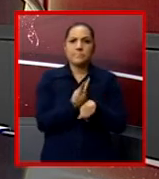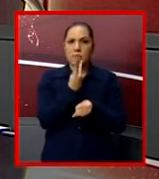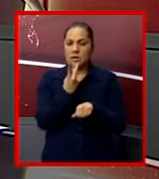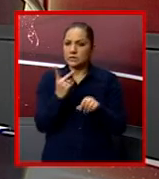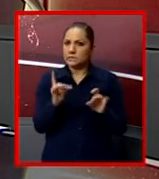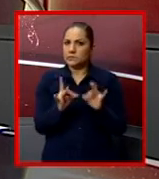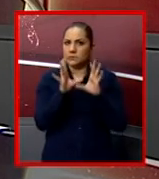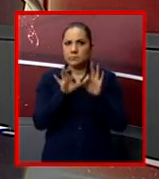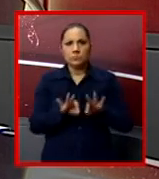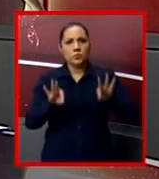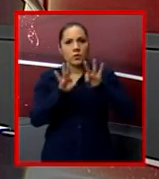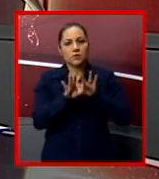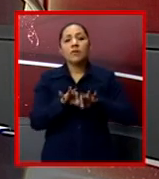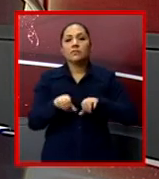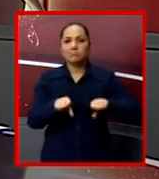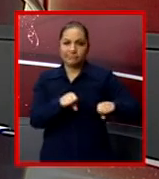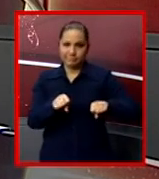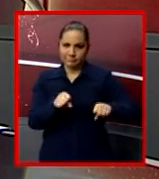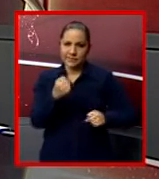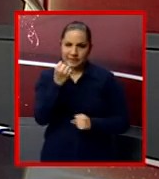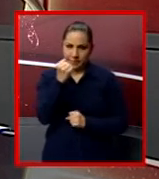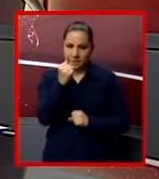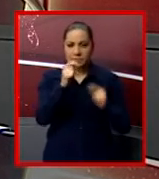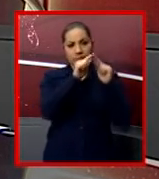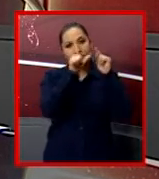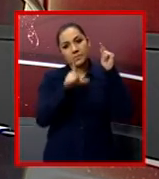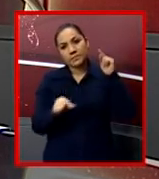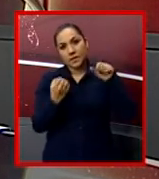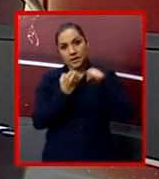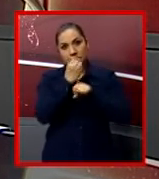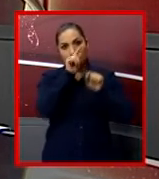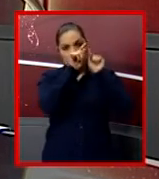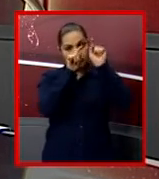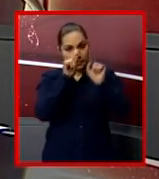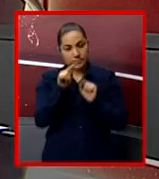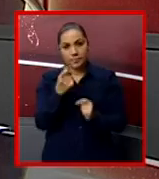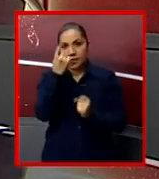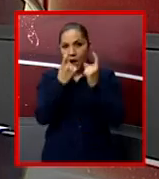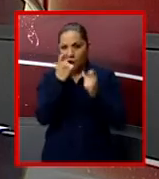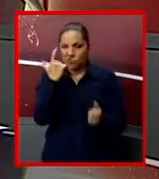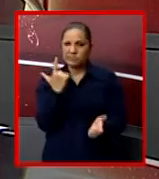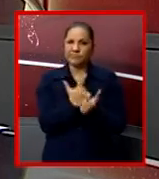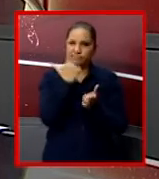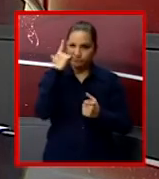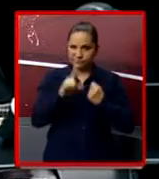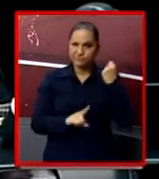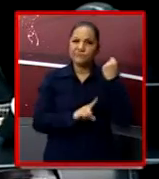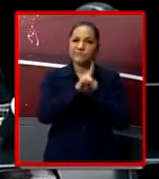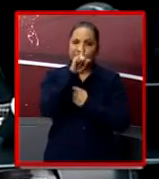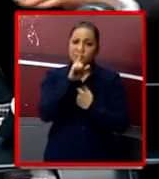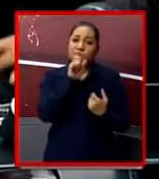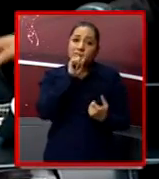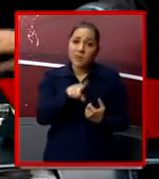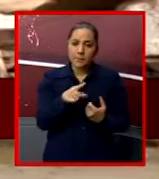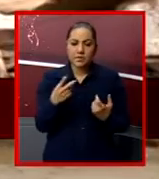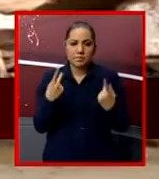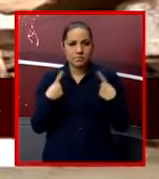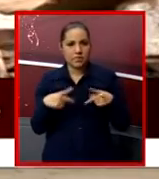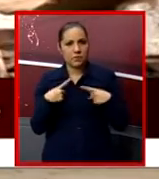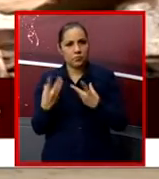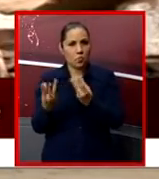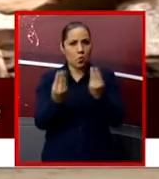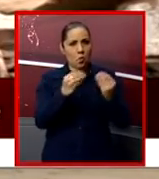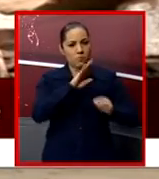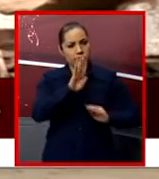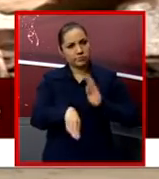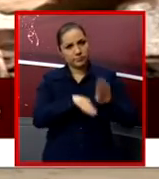mes de septiembre, los cuales afectaron a varias entidades del país, causando graves daños materiales y por desgracia también provocaron la muerte de centenares